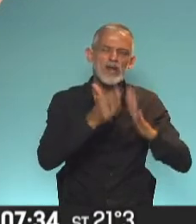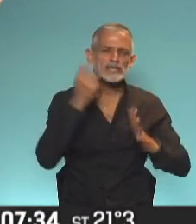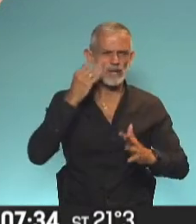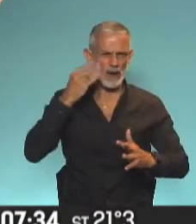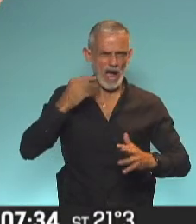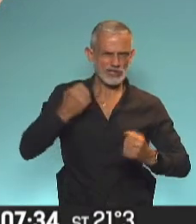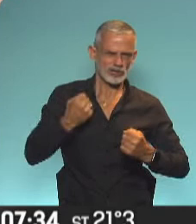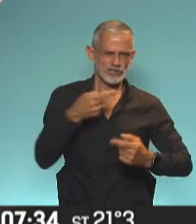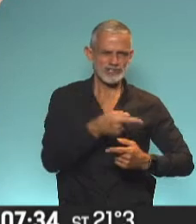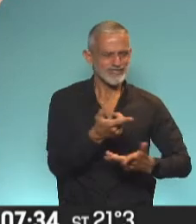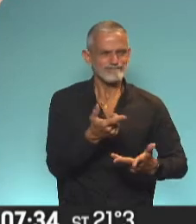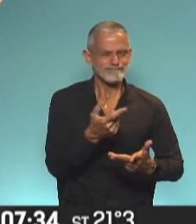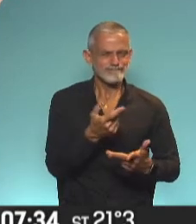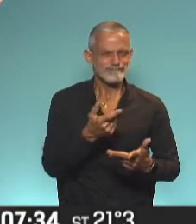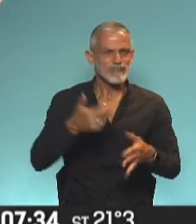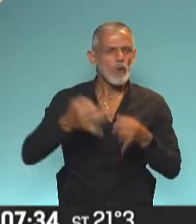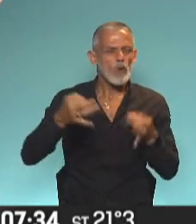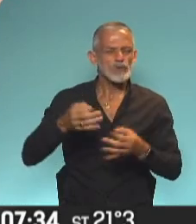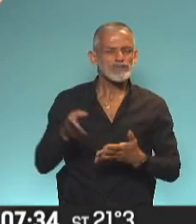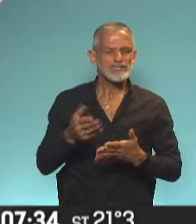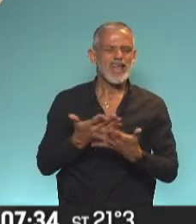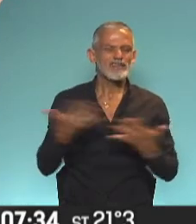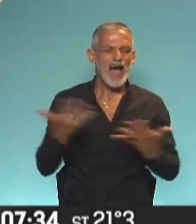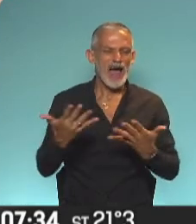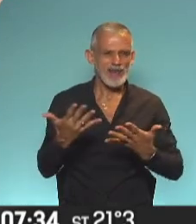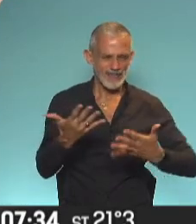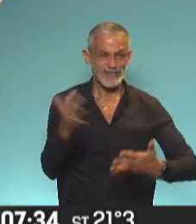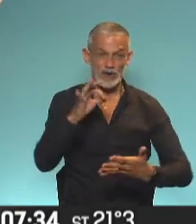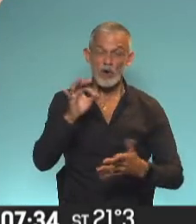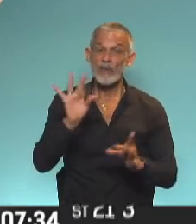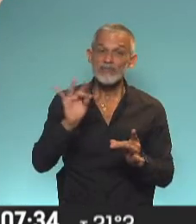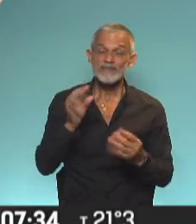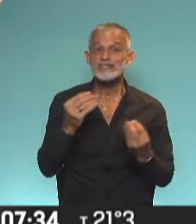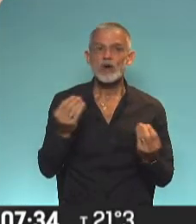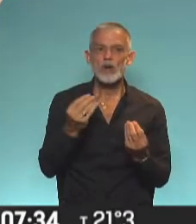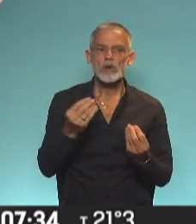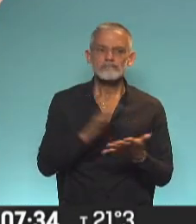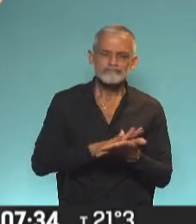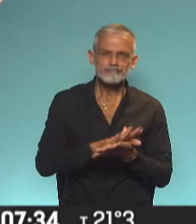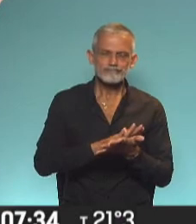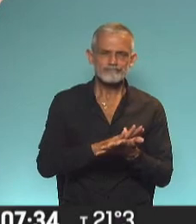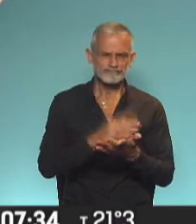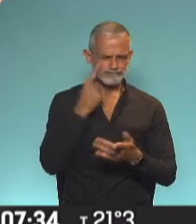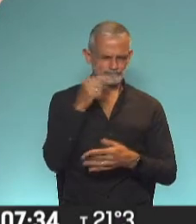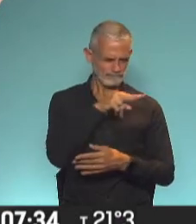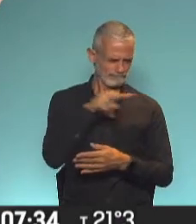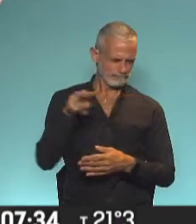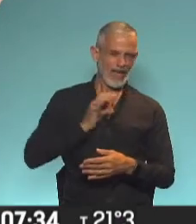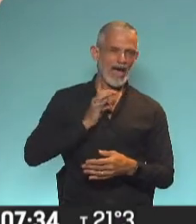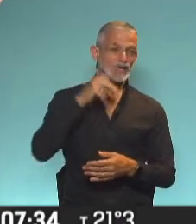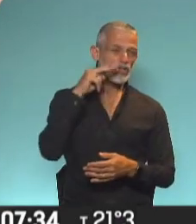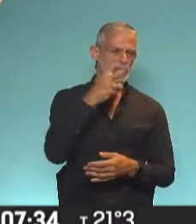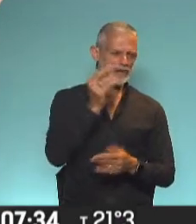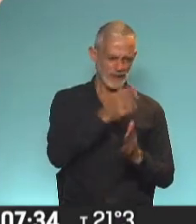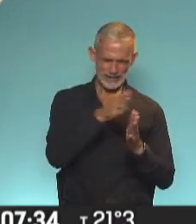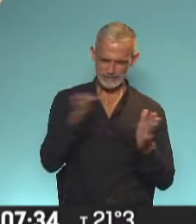la justicia, ¿no? Que muchas veces llega tarde o que es difícil de acceder. Digamos, si hacemos un balance general del año 2020,